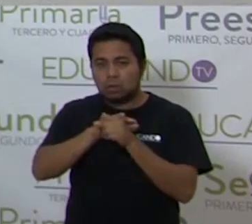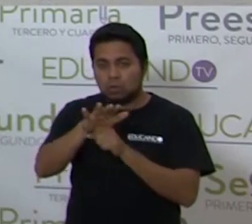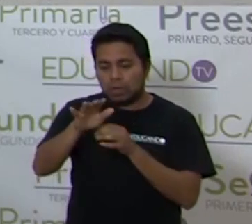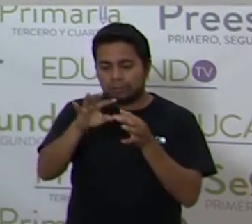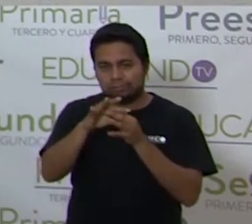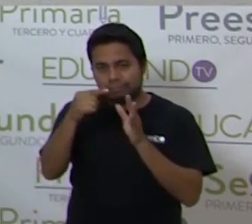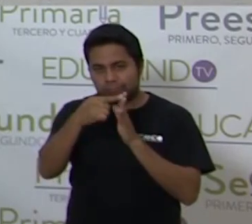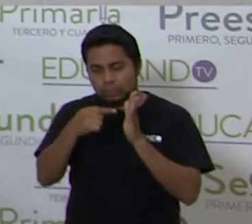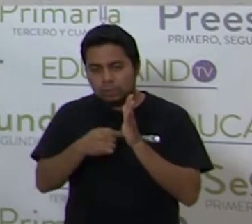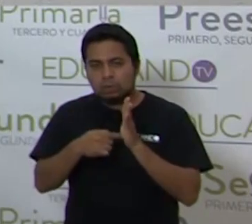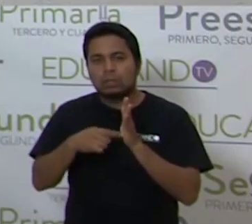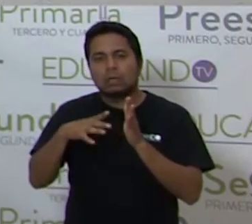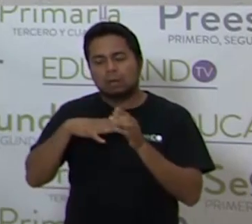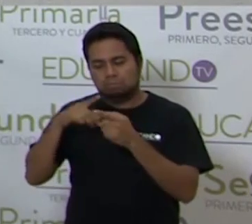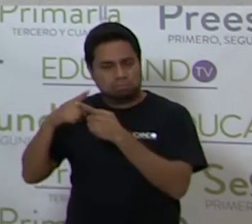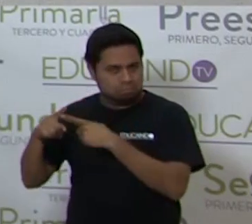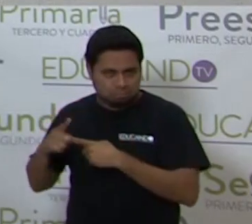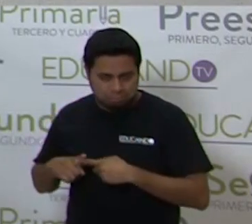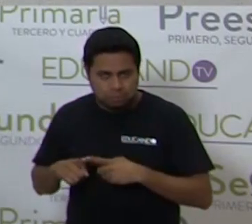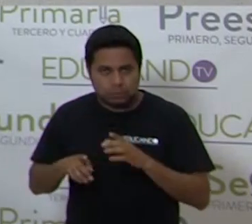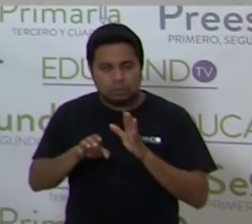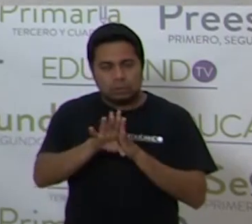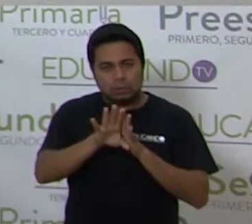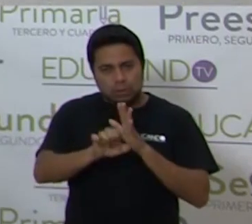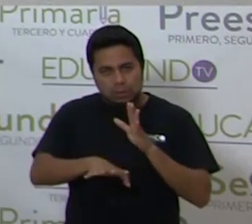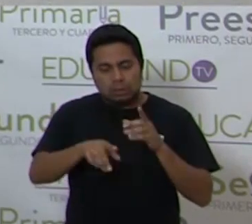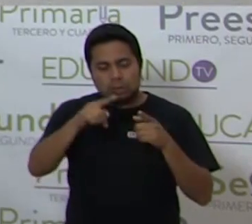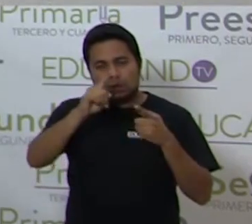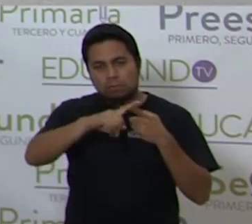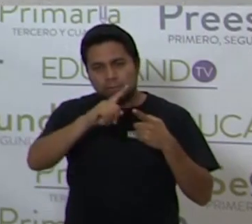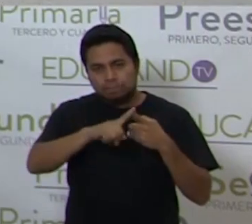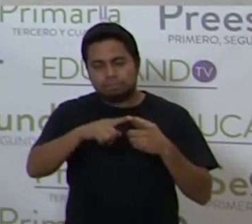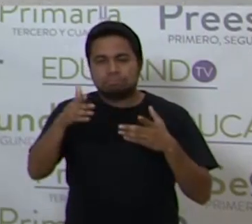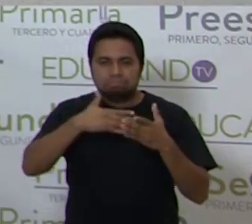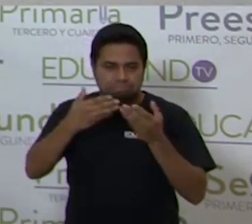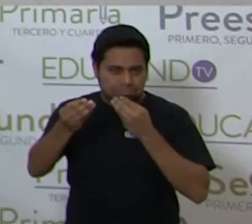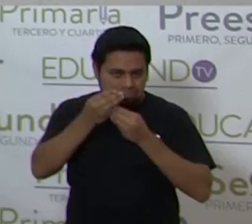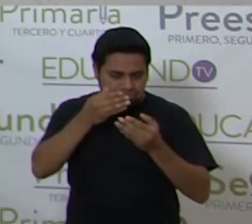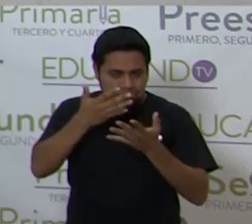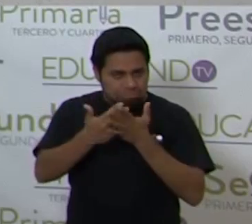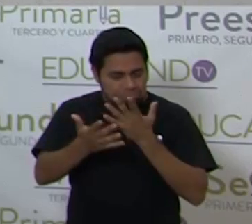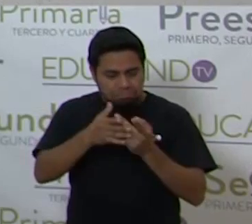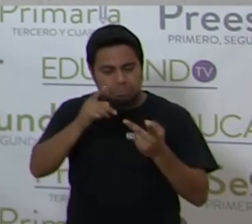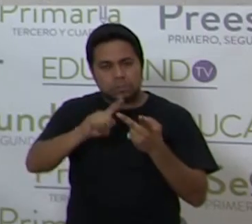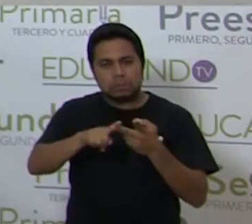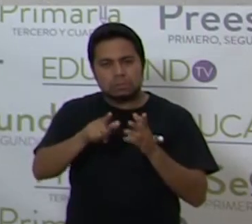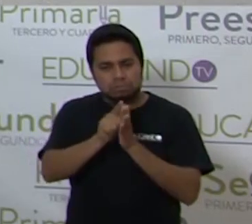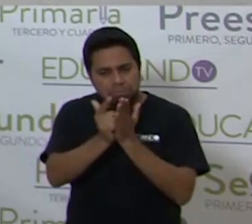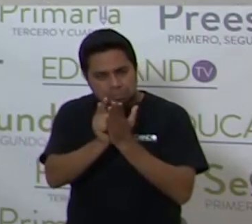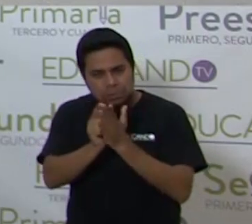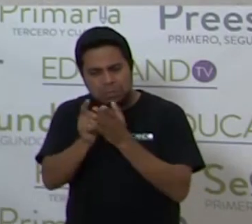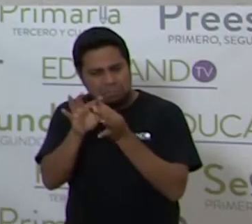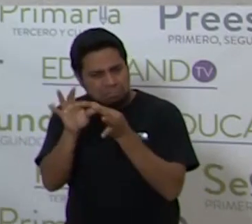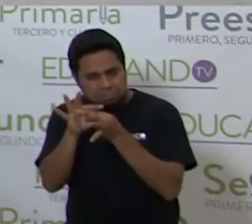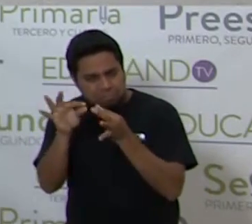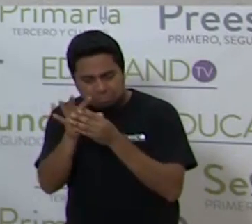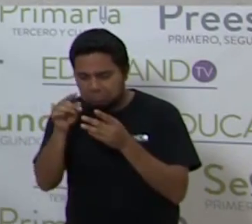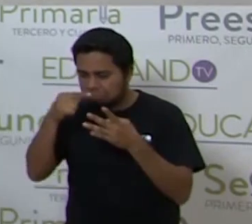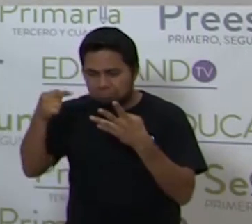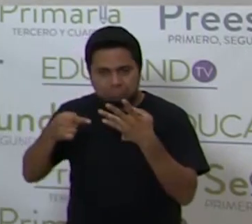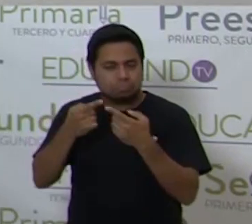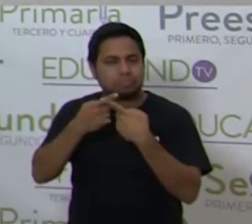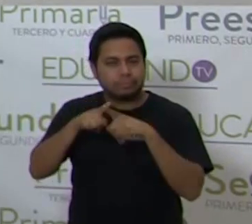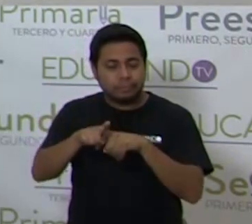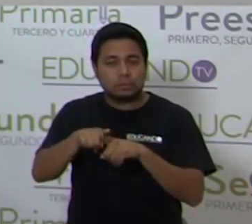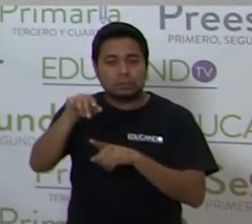instructivos existen de diferentes tipos. Existen instructivos como recetas de cocina, manuales de información, etc. El día de hoy